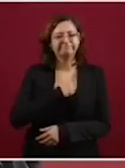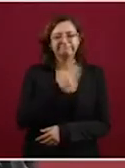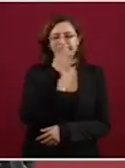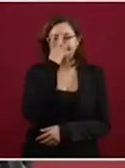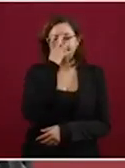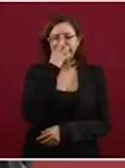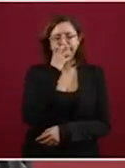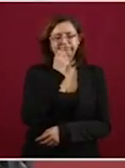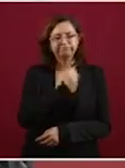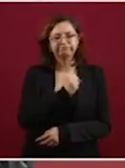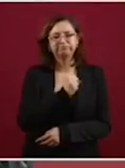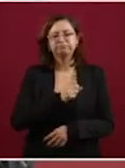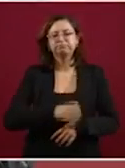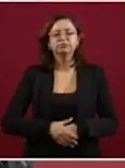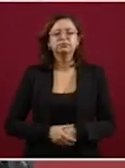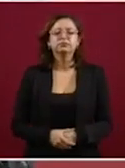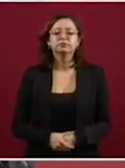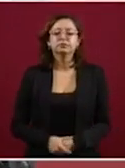lamentable